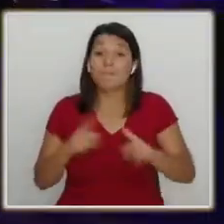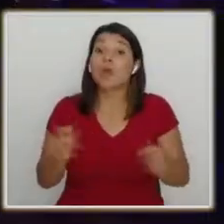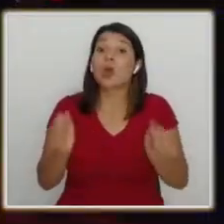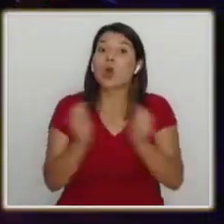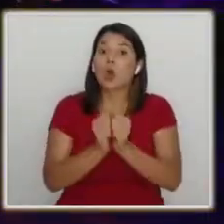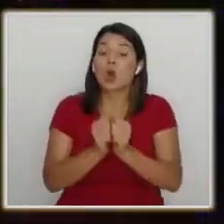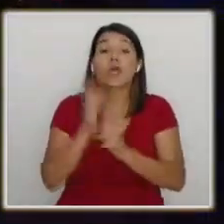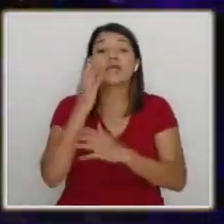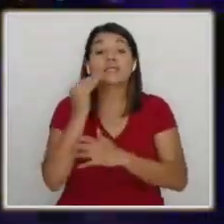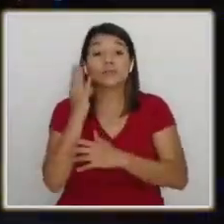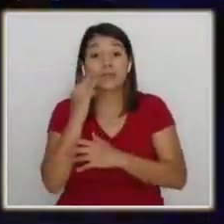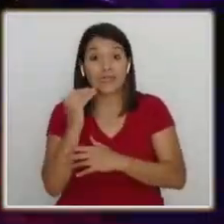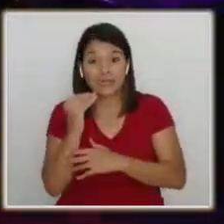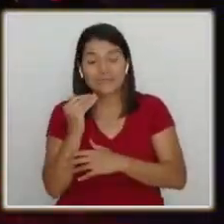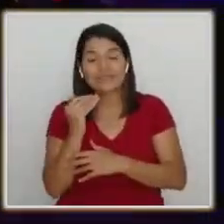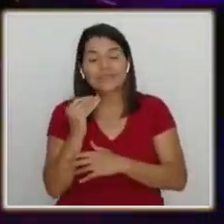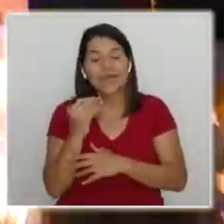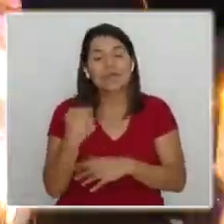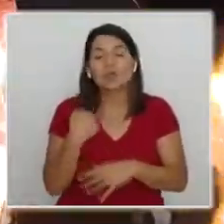donde tenemos que sacar nosotros